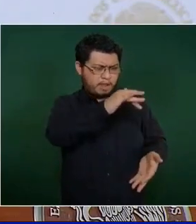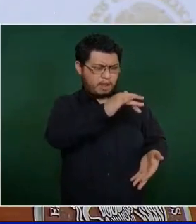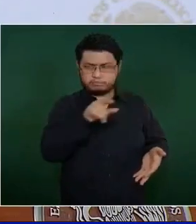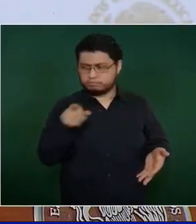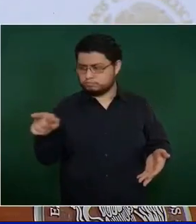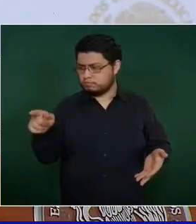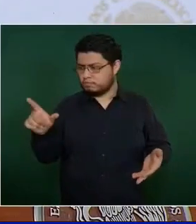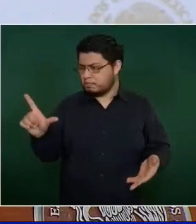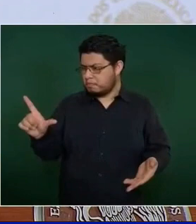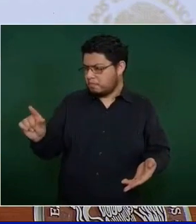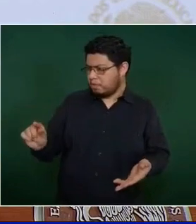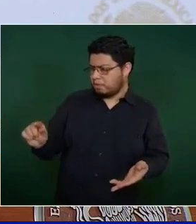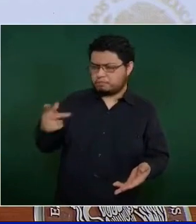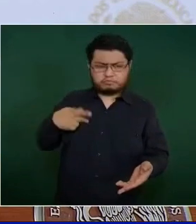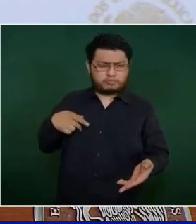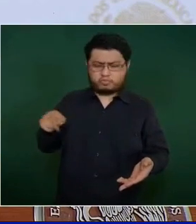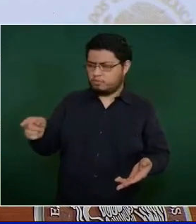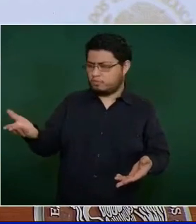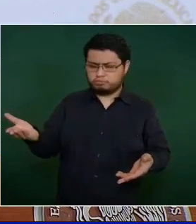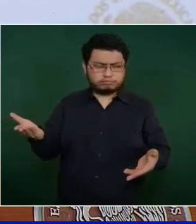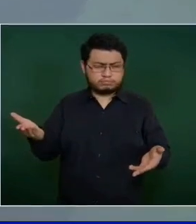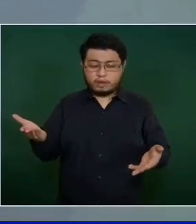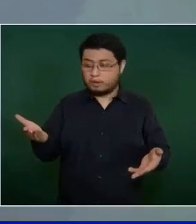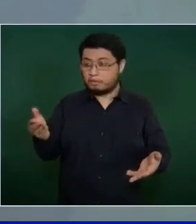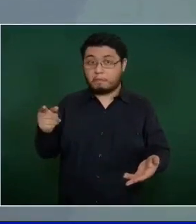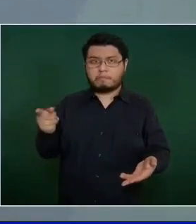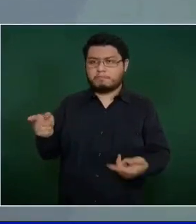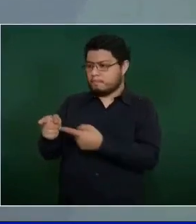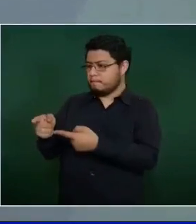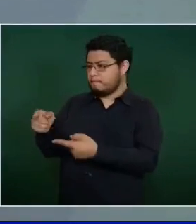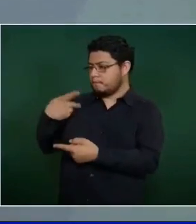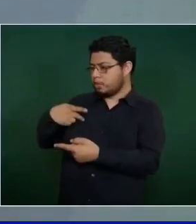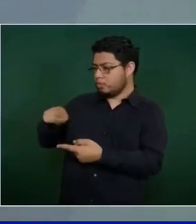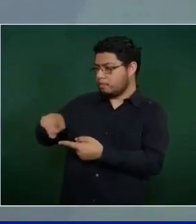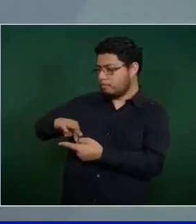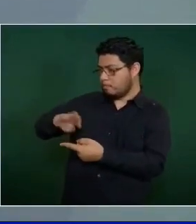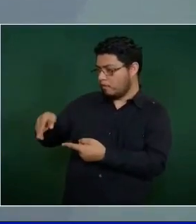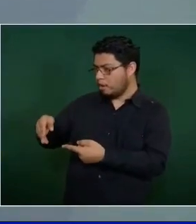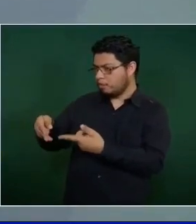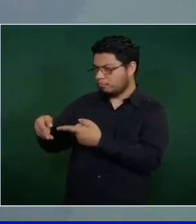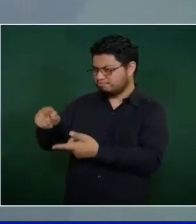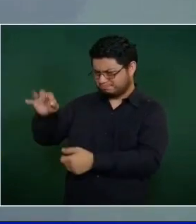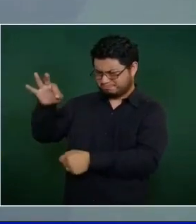votaban hasta los difuntos, pero también,